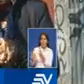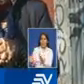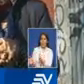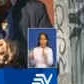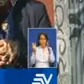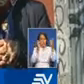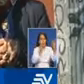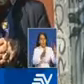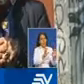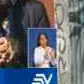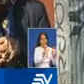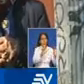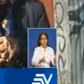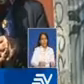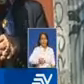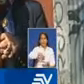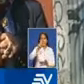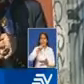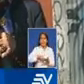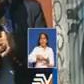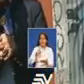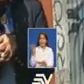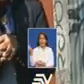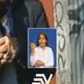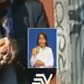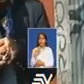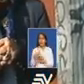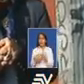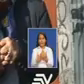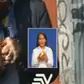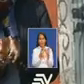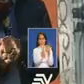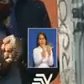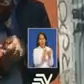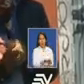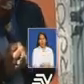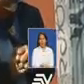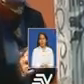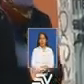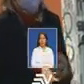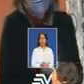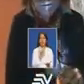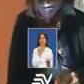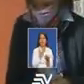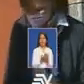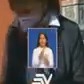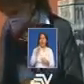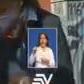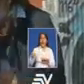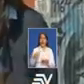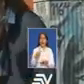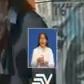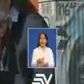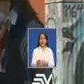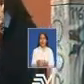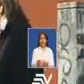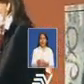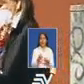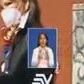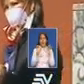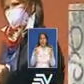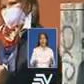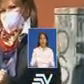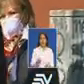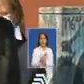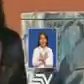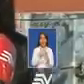trasladados a las empresas que tienen contratadas las aseguradoras para la reparación. Muchas gracias, Yolanda Gael, gerente general de Maceo, por la